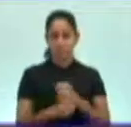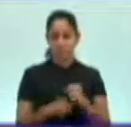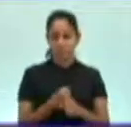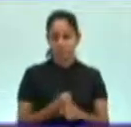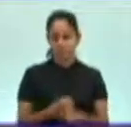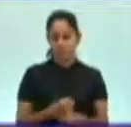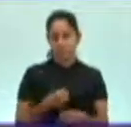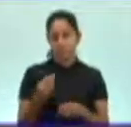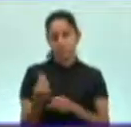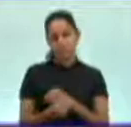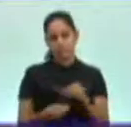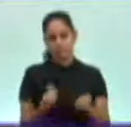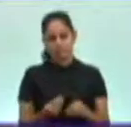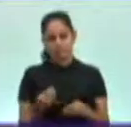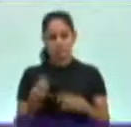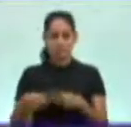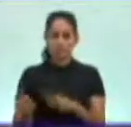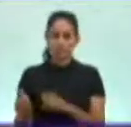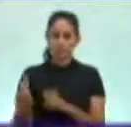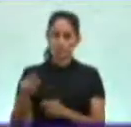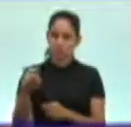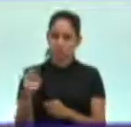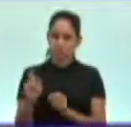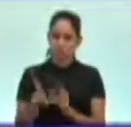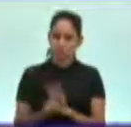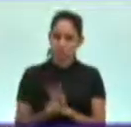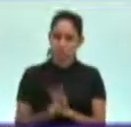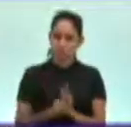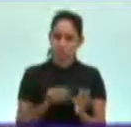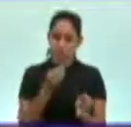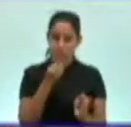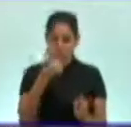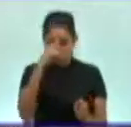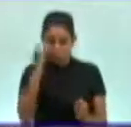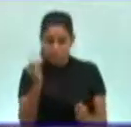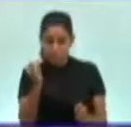hacia una nueva ley que permitiera el uso de los símbolos de manera